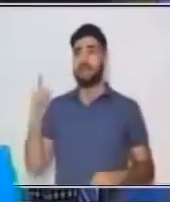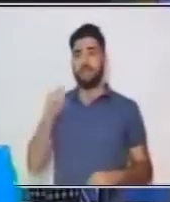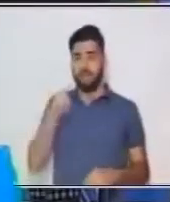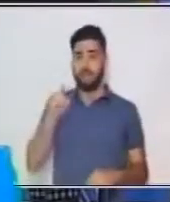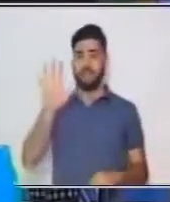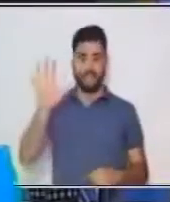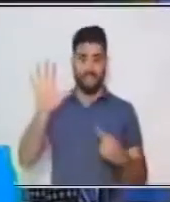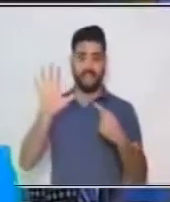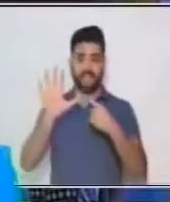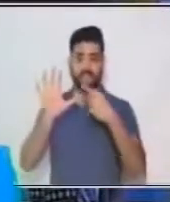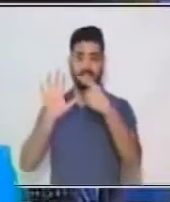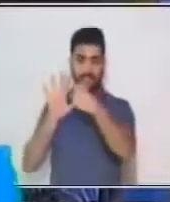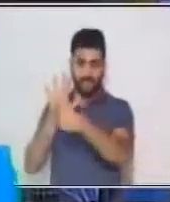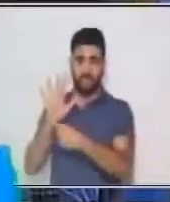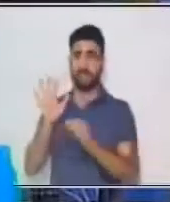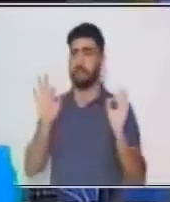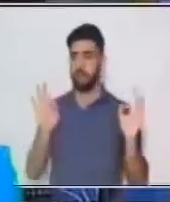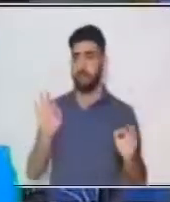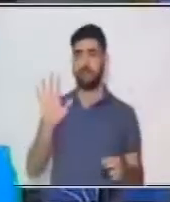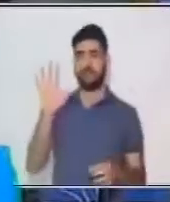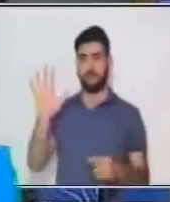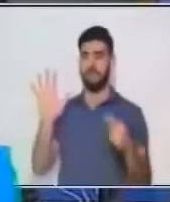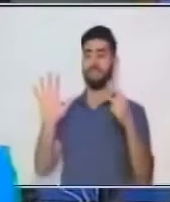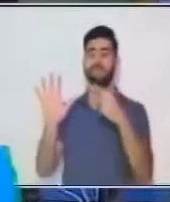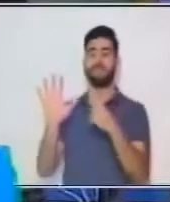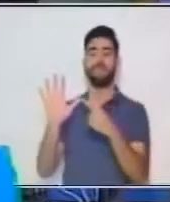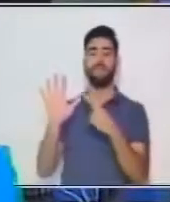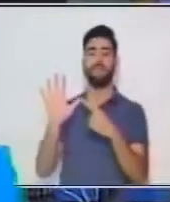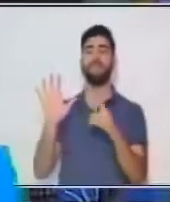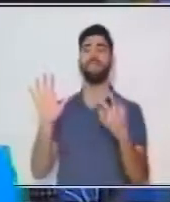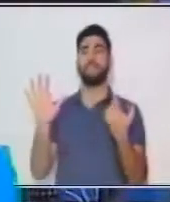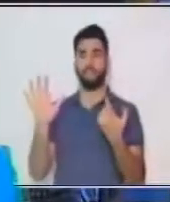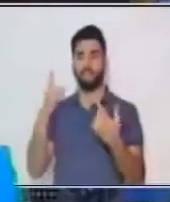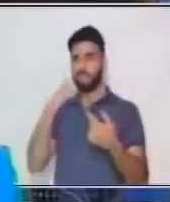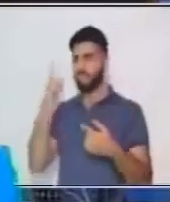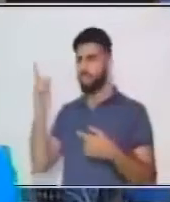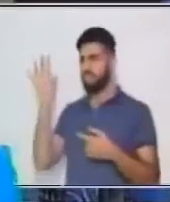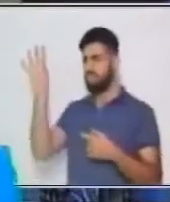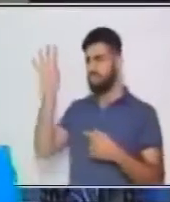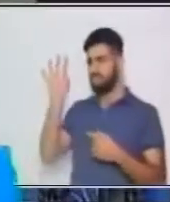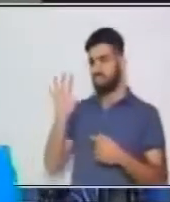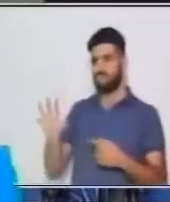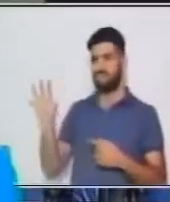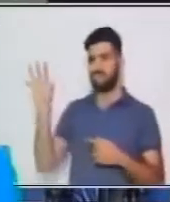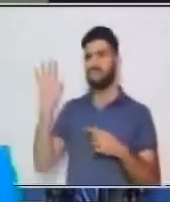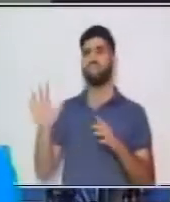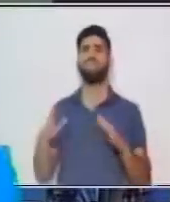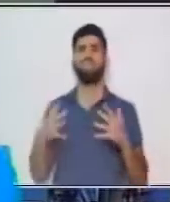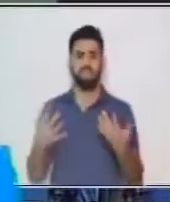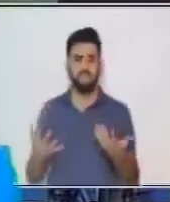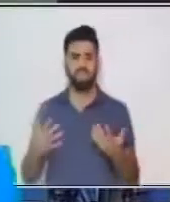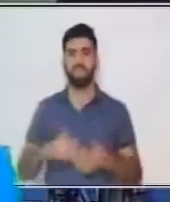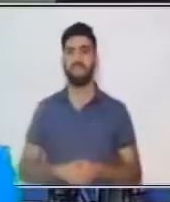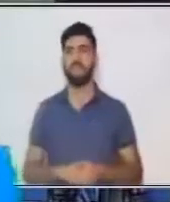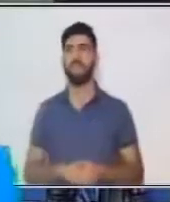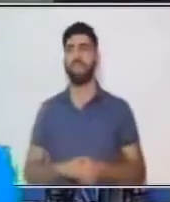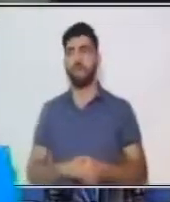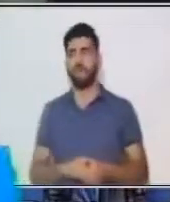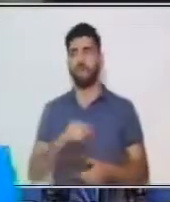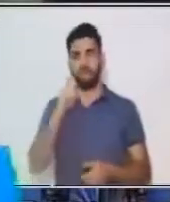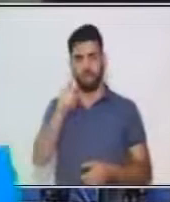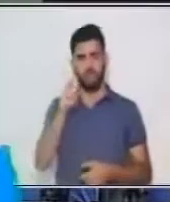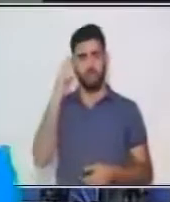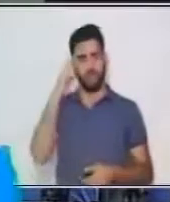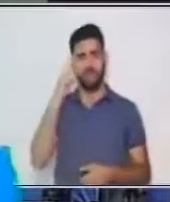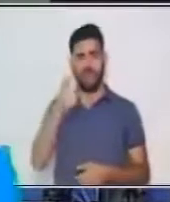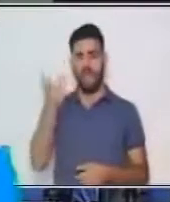en la imagen. Muy bien. Ve las imágenes. ¿A qué sentidos me puedo referir? ¿Te recuerdas que desde pequeño hemos